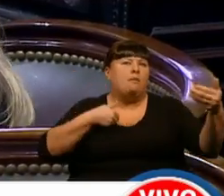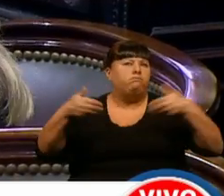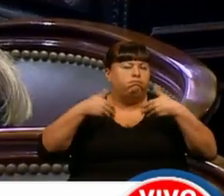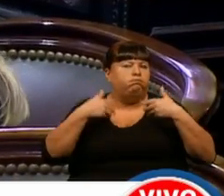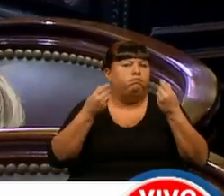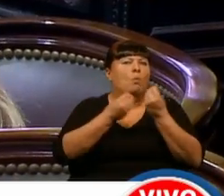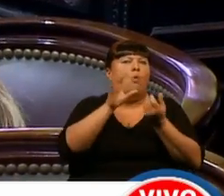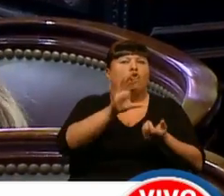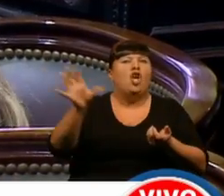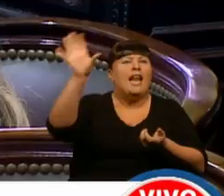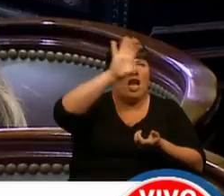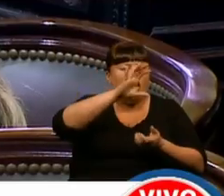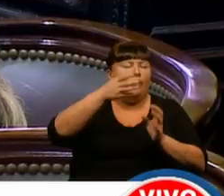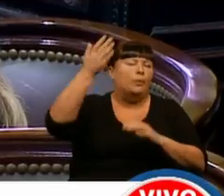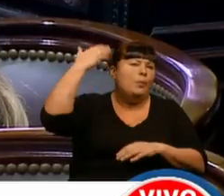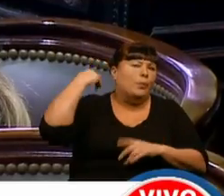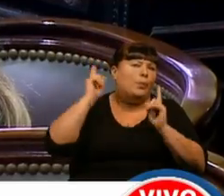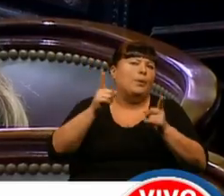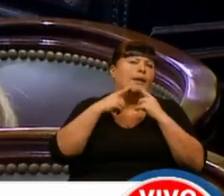para muchas regiones históricas